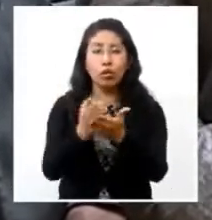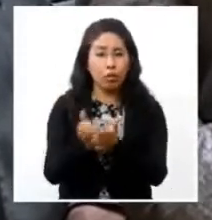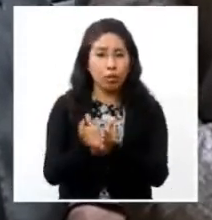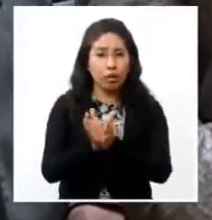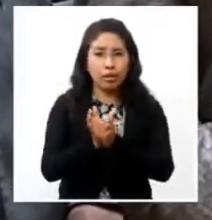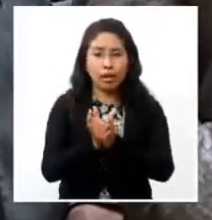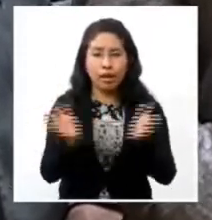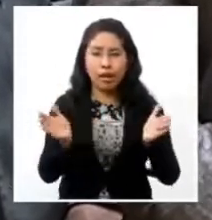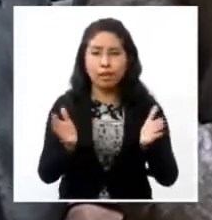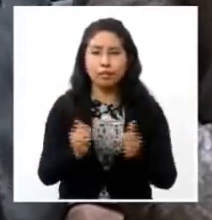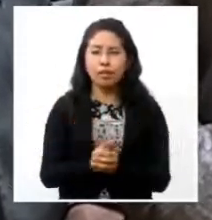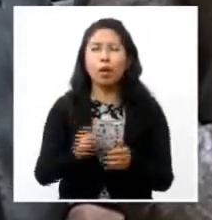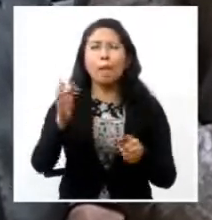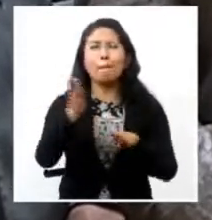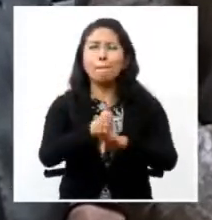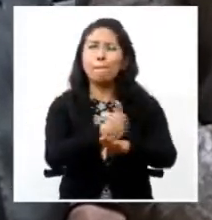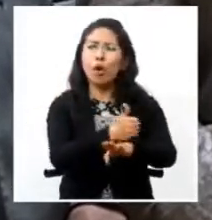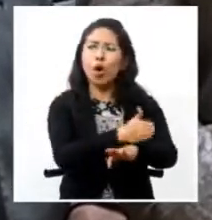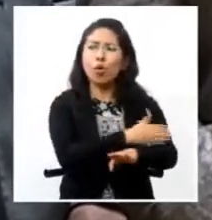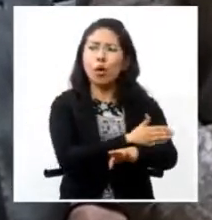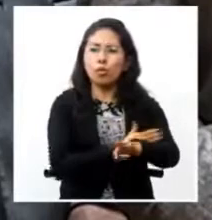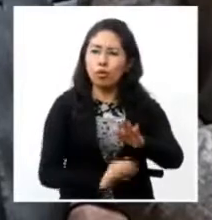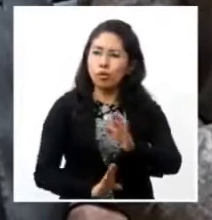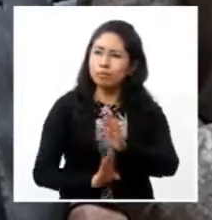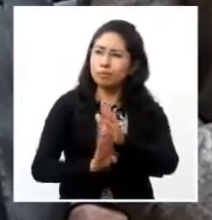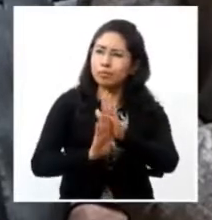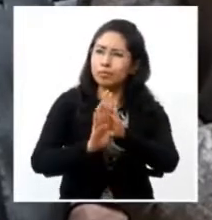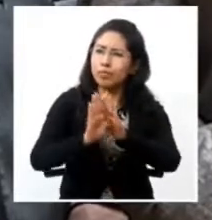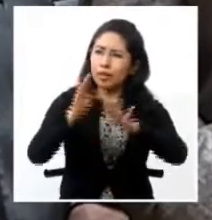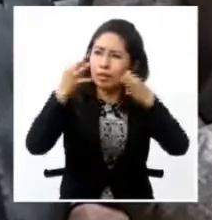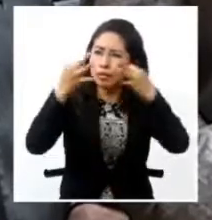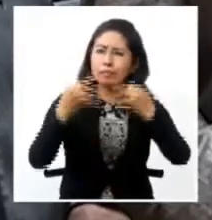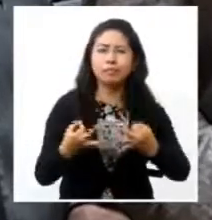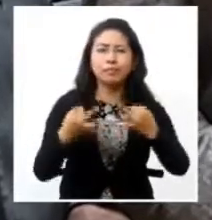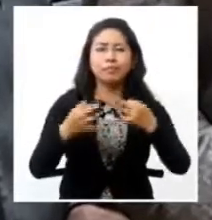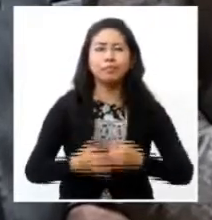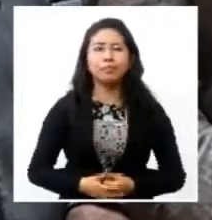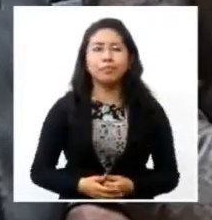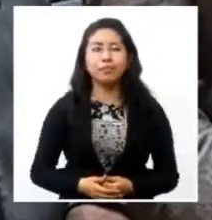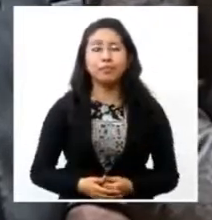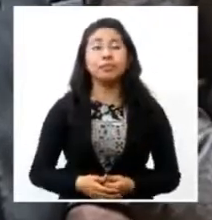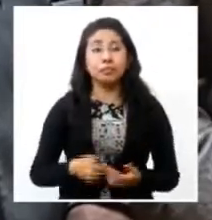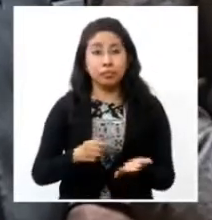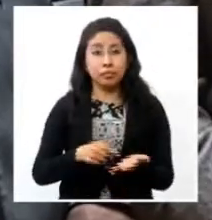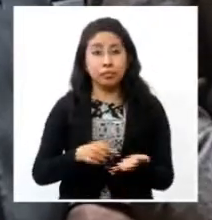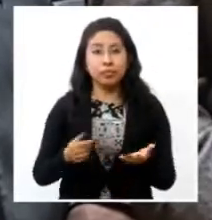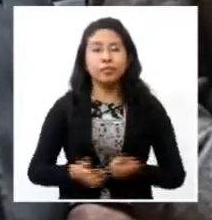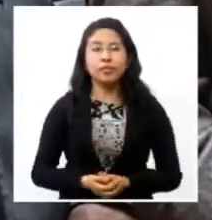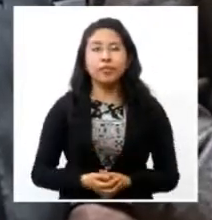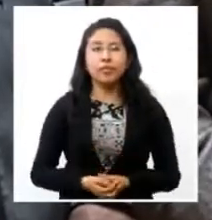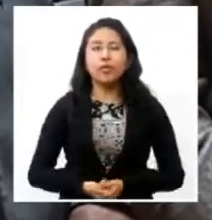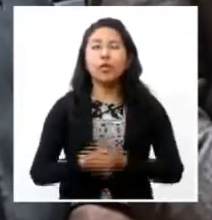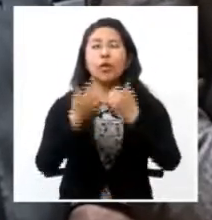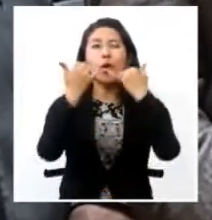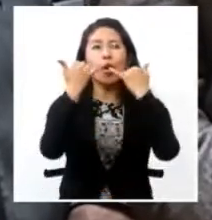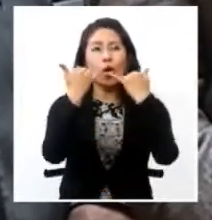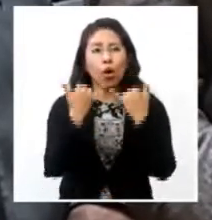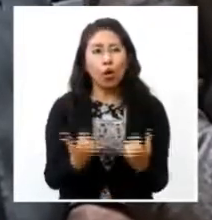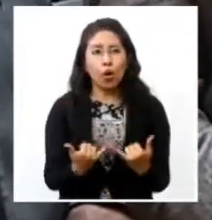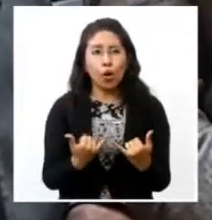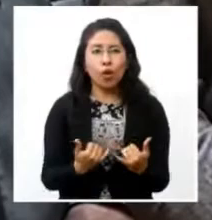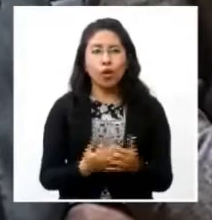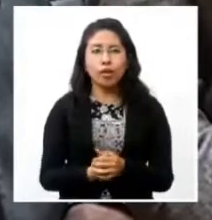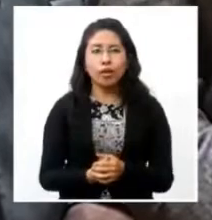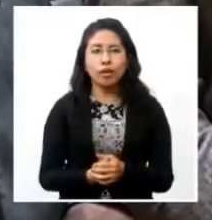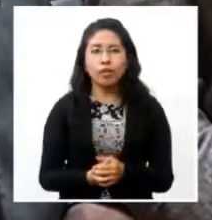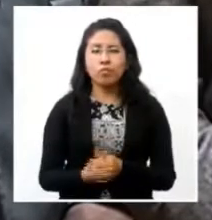se levantan poco a poco, pero a paso firme. Y por eso, hoy, señales e